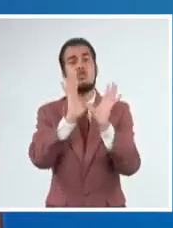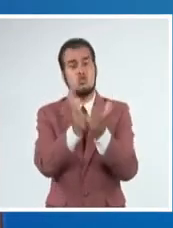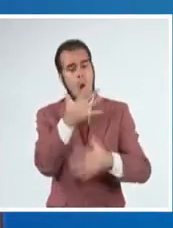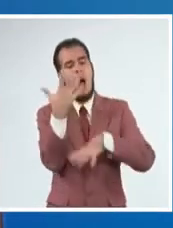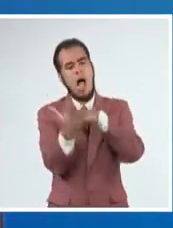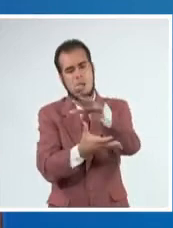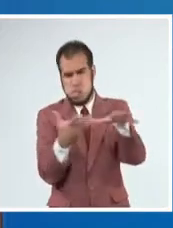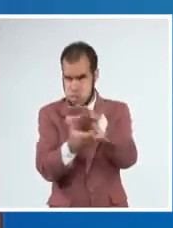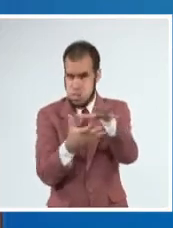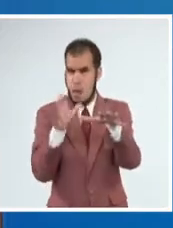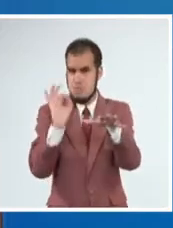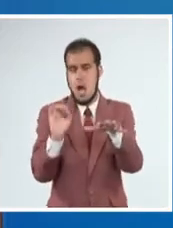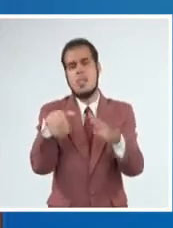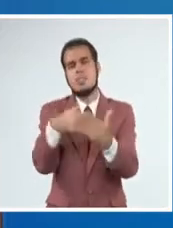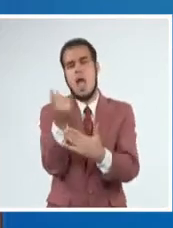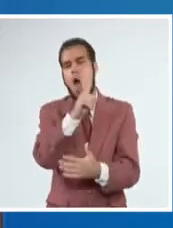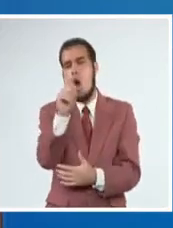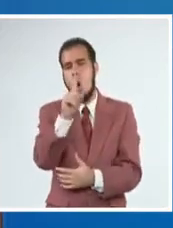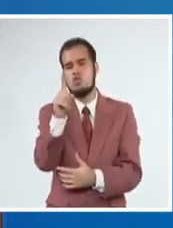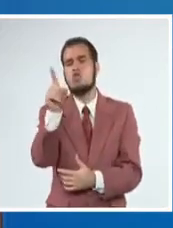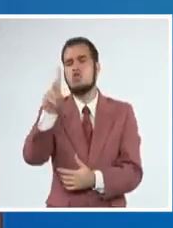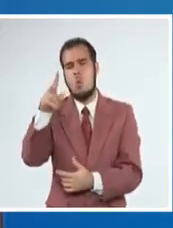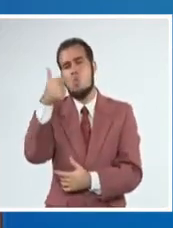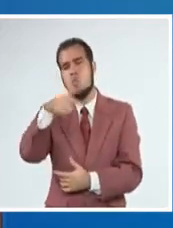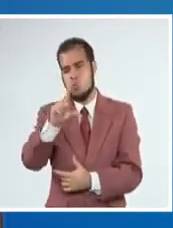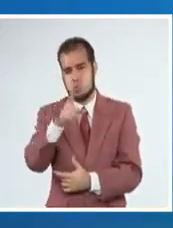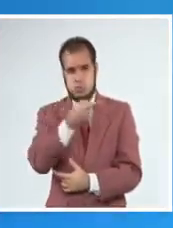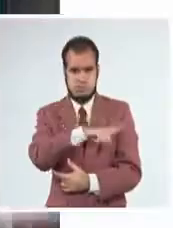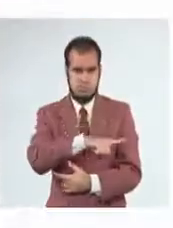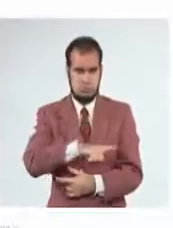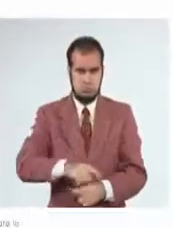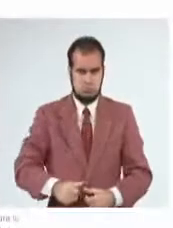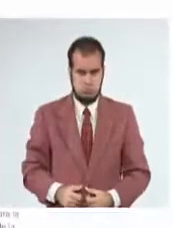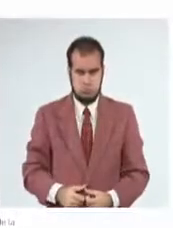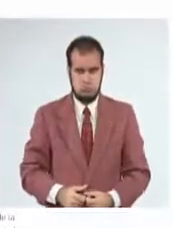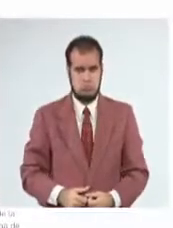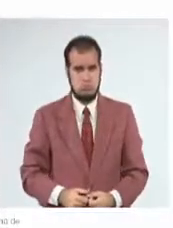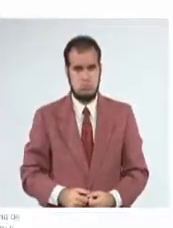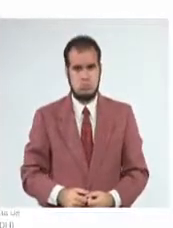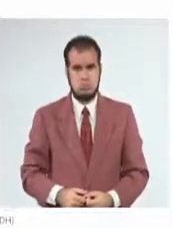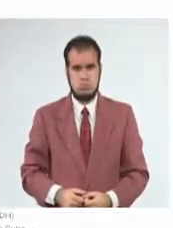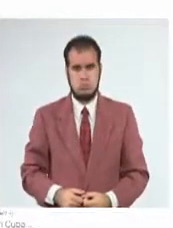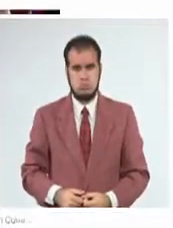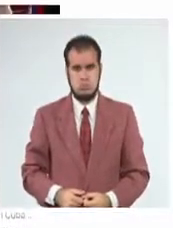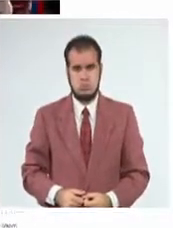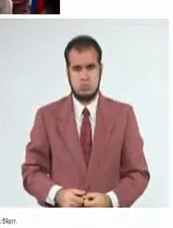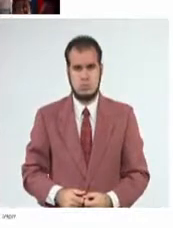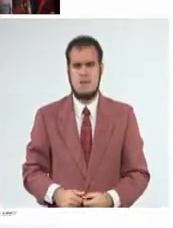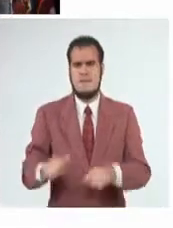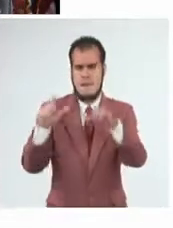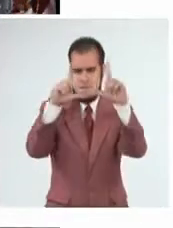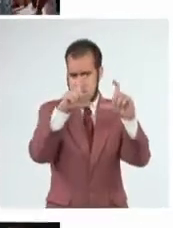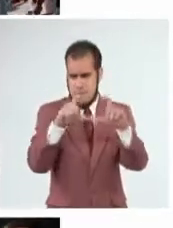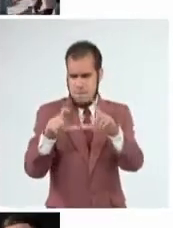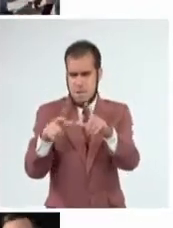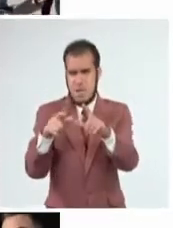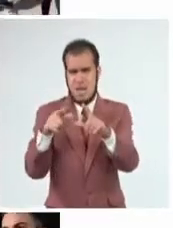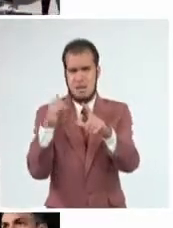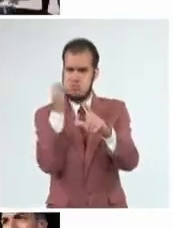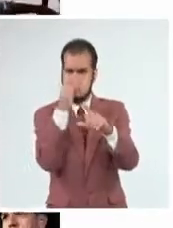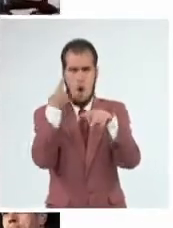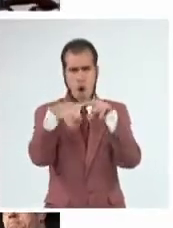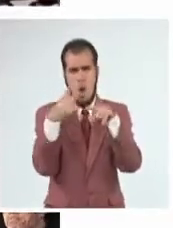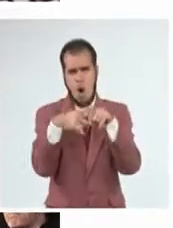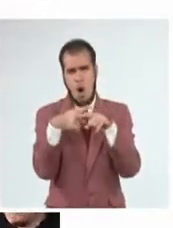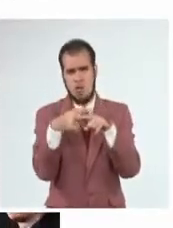incidentes que ocurrieron el 11 de julio. La manipulación de imágenes e información con fines políticos